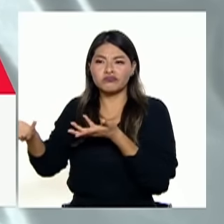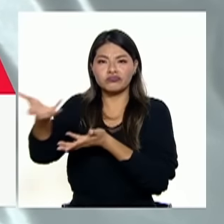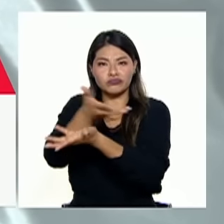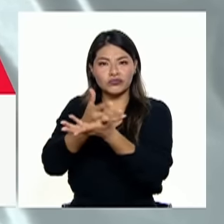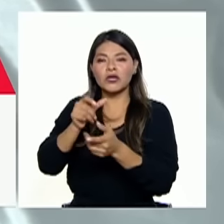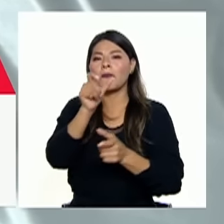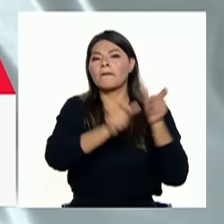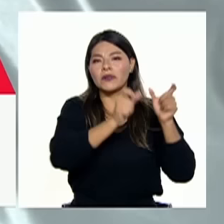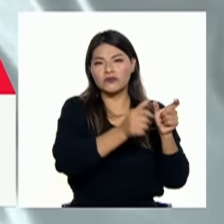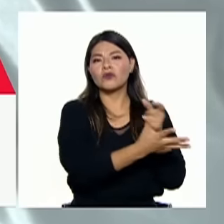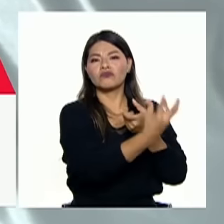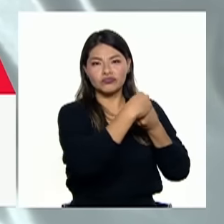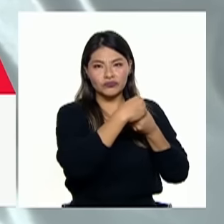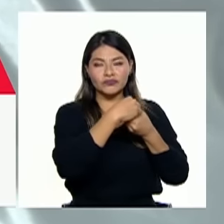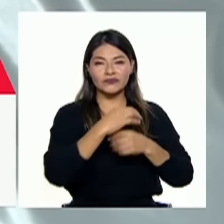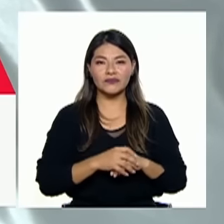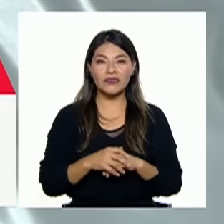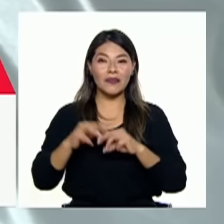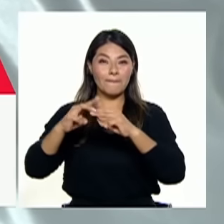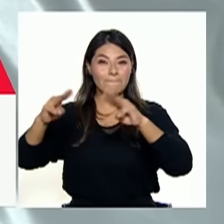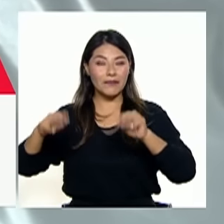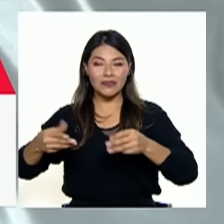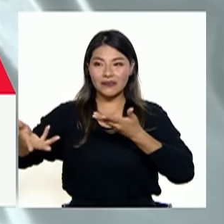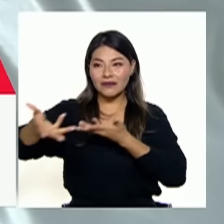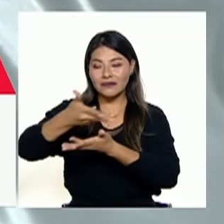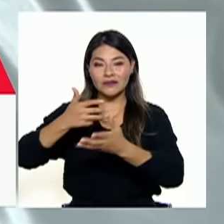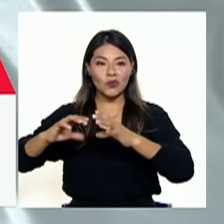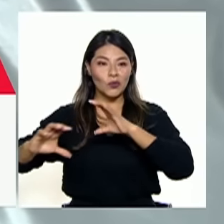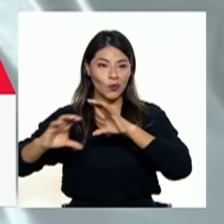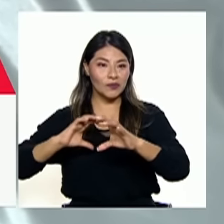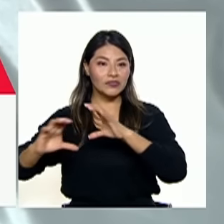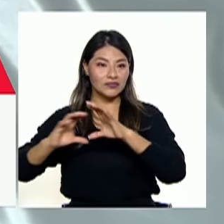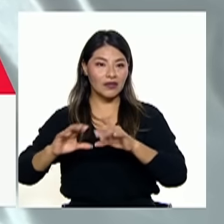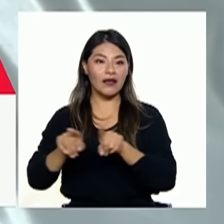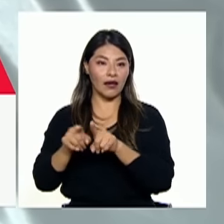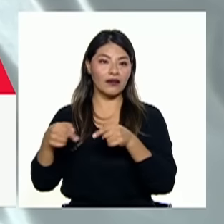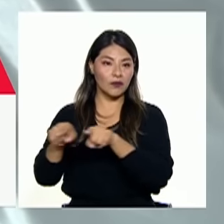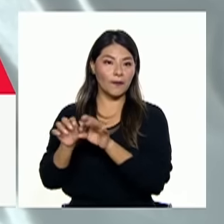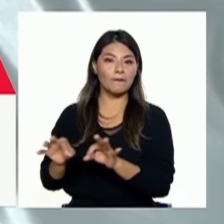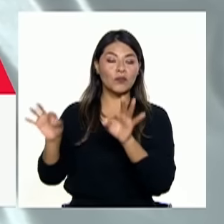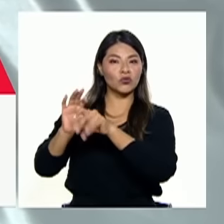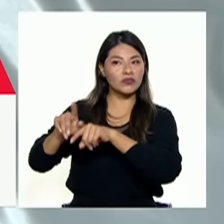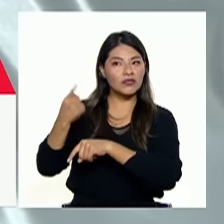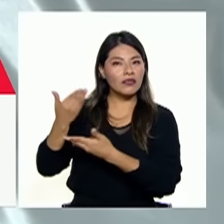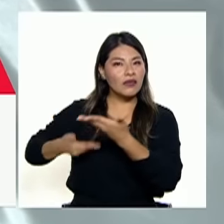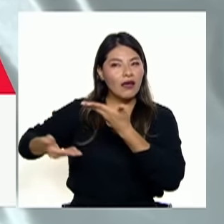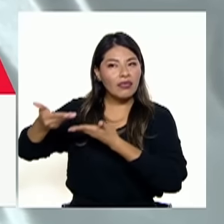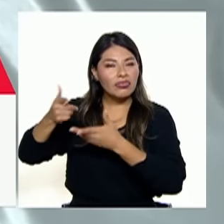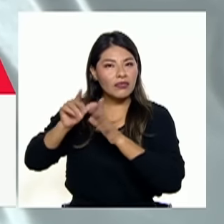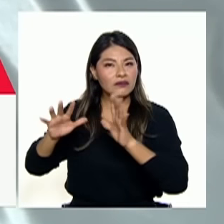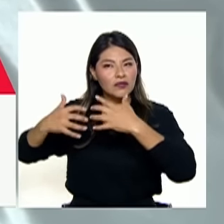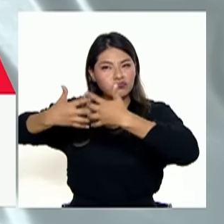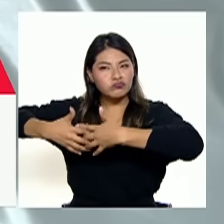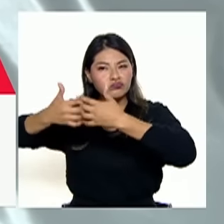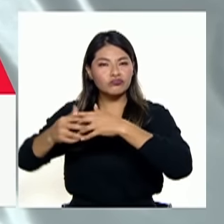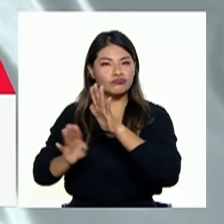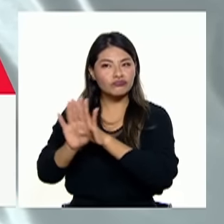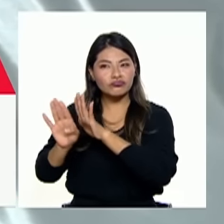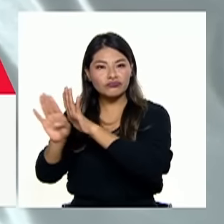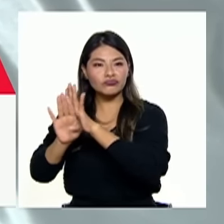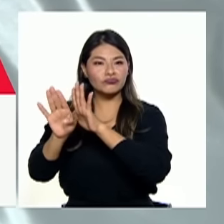civil. Mesas que tuvieron el encargo de identificar los principales sectores de la manufactura a